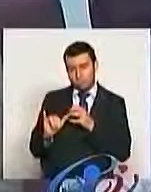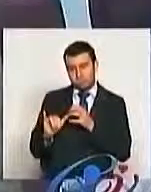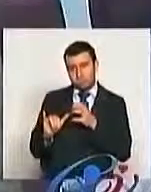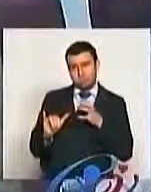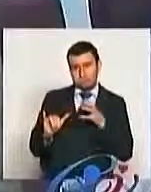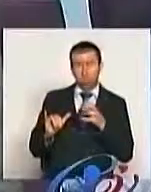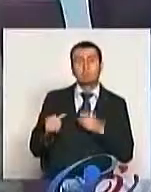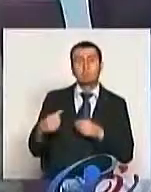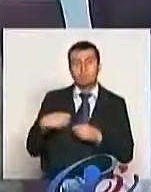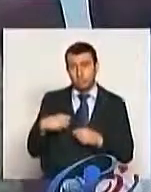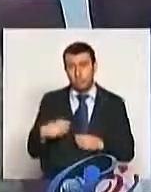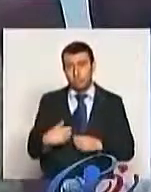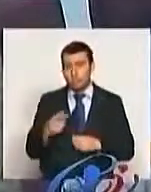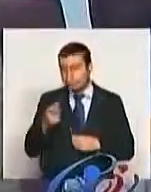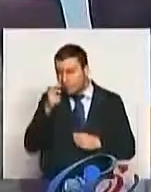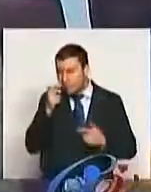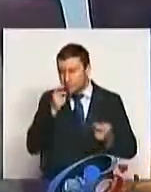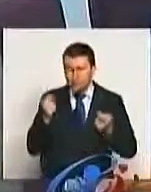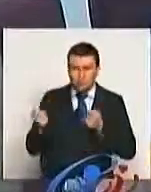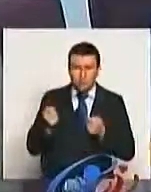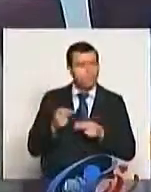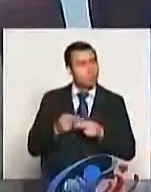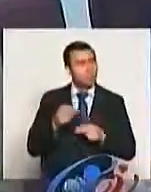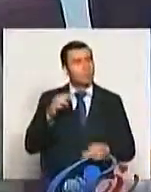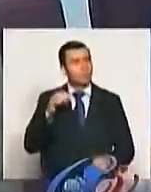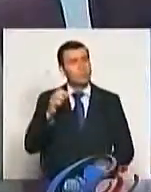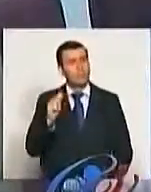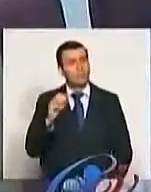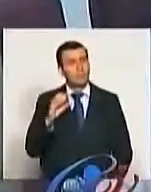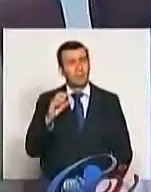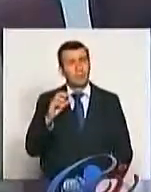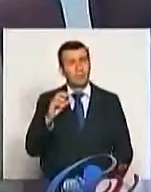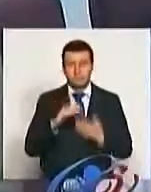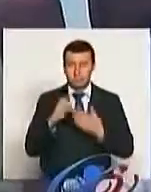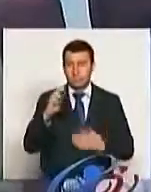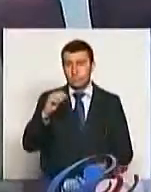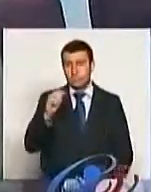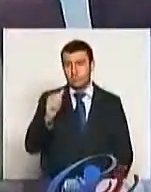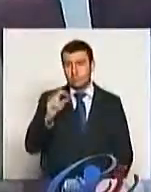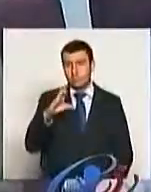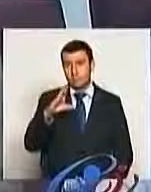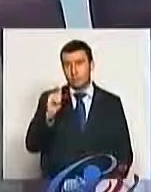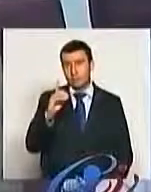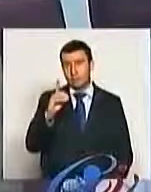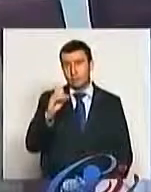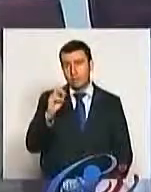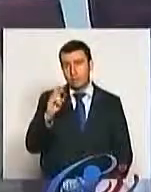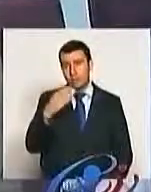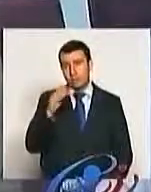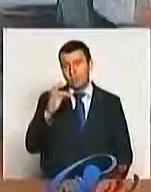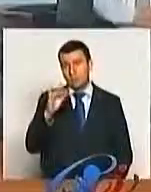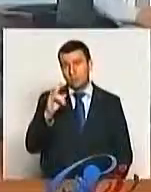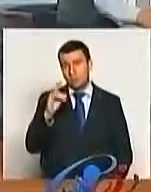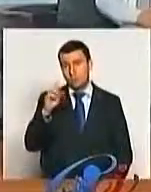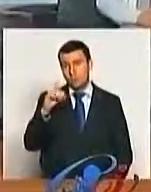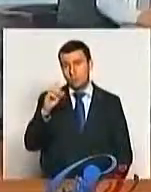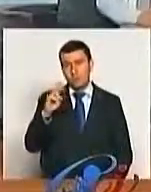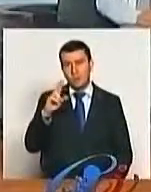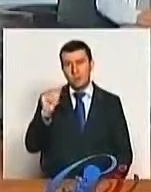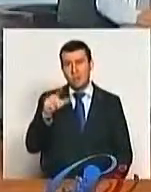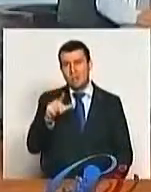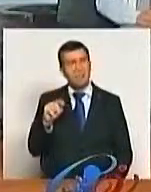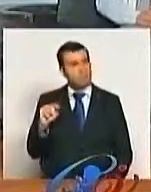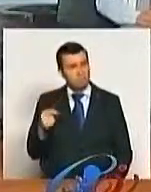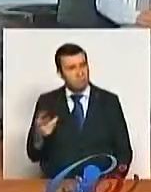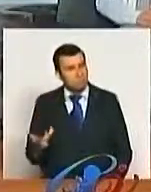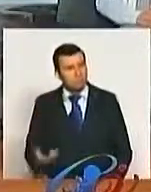Y se le hicieron marcadores tumorales. Hablemos qué es el marcador tumorales y todo este caso clínico, y la llamada nos espera un poco. Sí, en realidad,